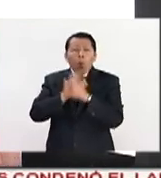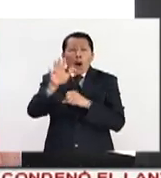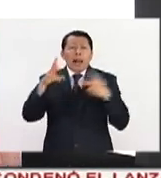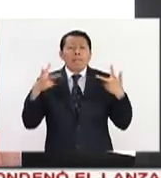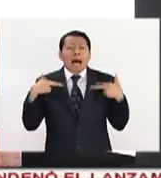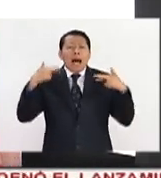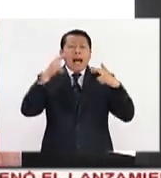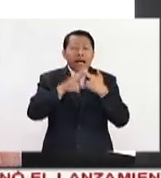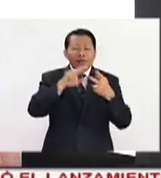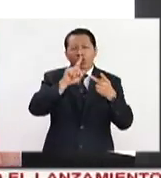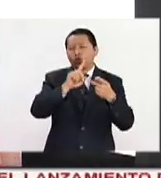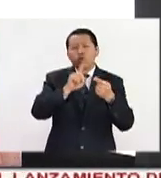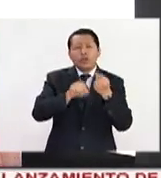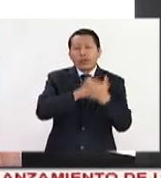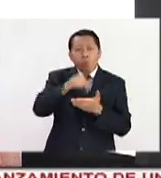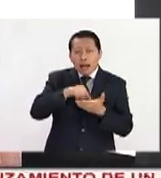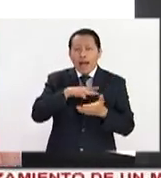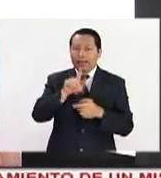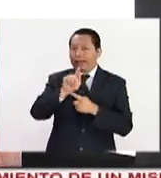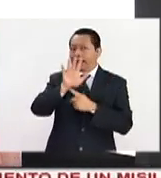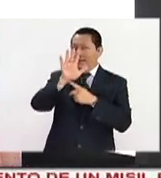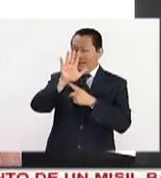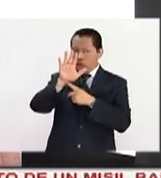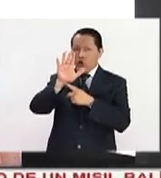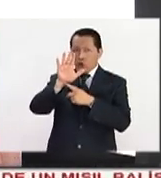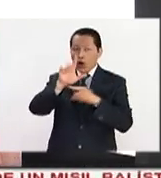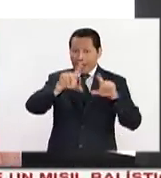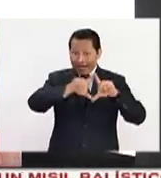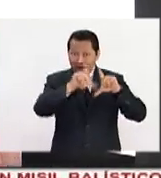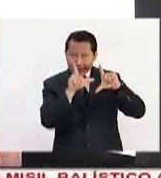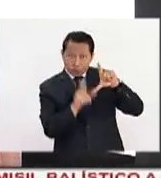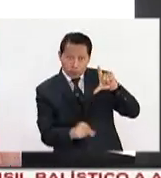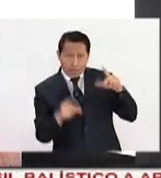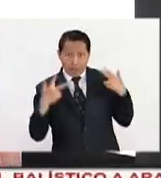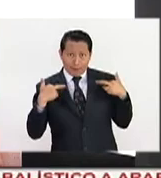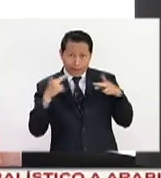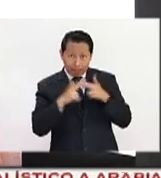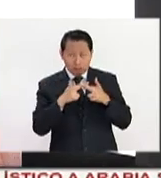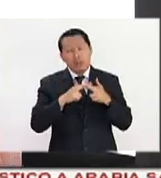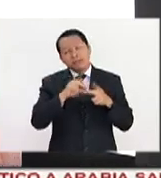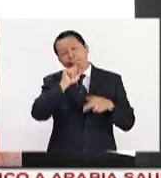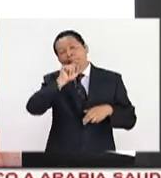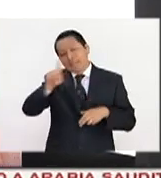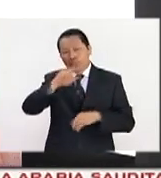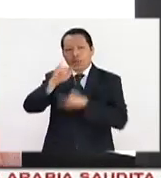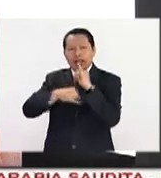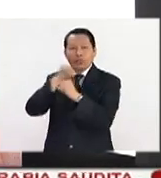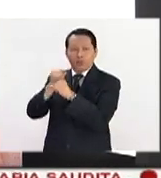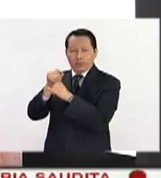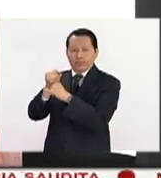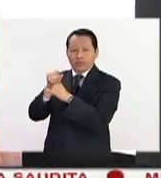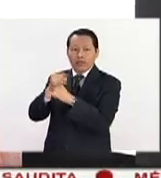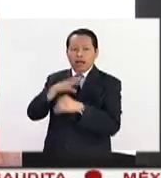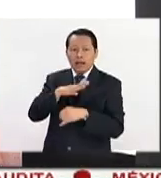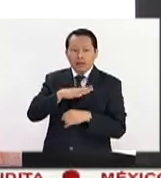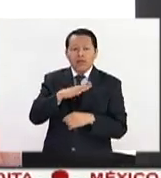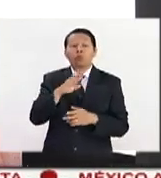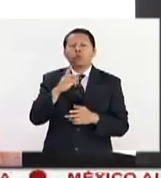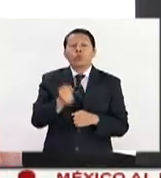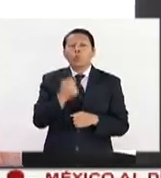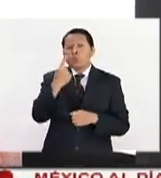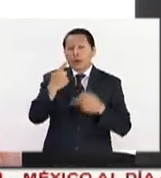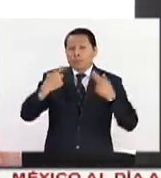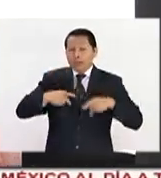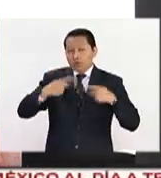de dónde no vienen más de 75 instructores nacionales e internacionales. Traemos a un Rinpoché de la tradición del